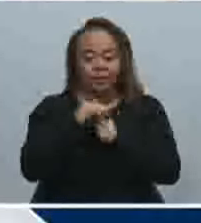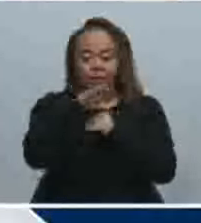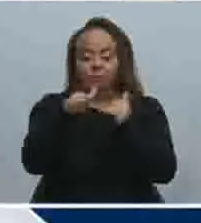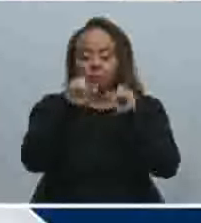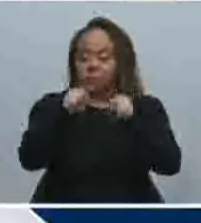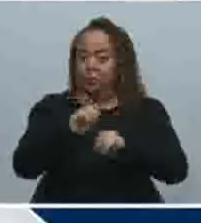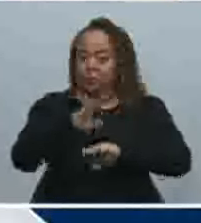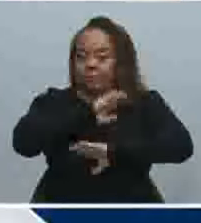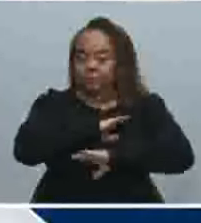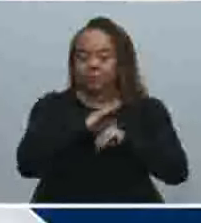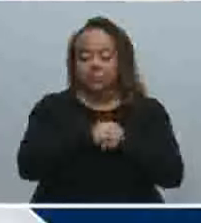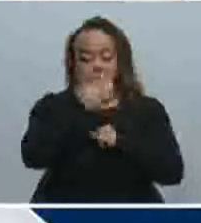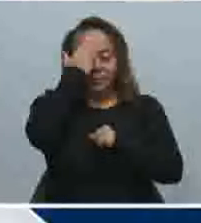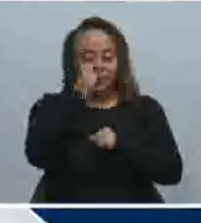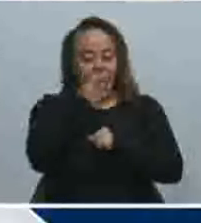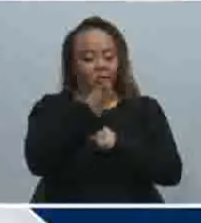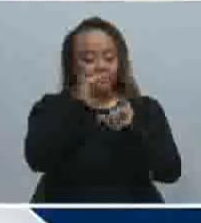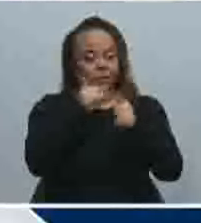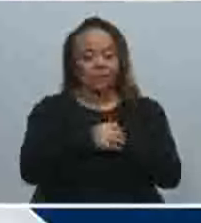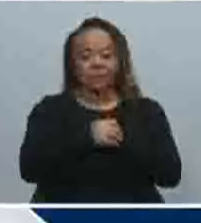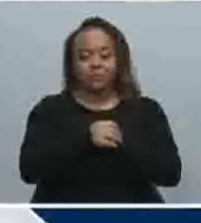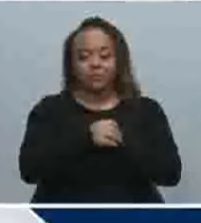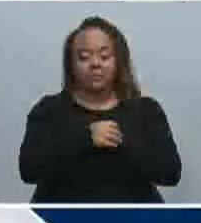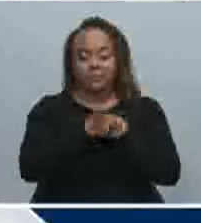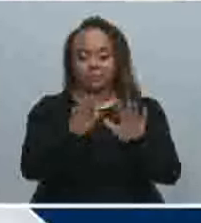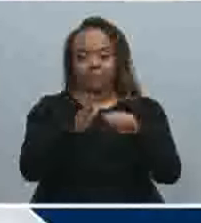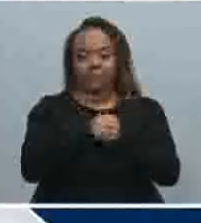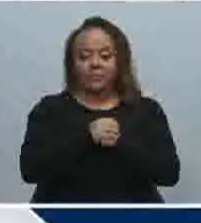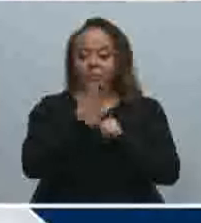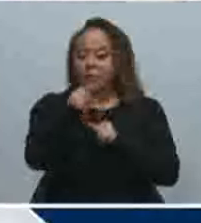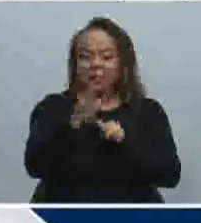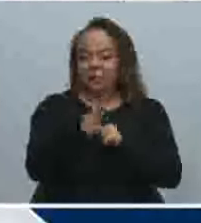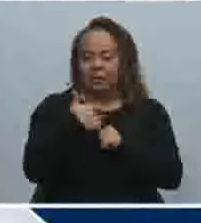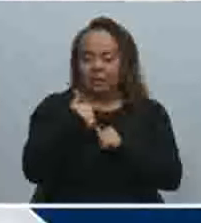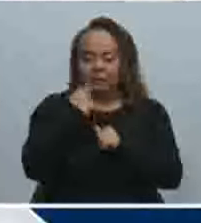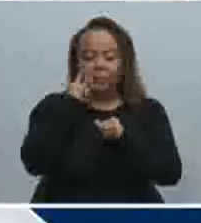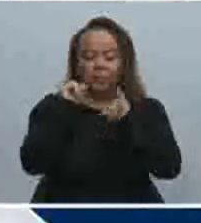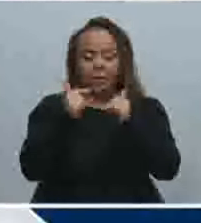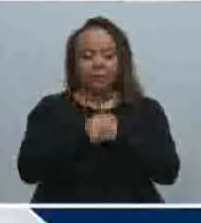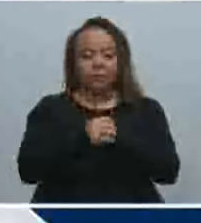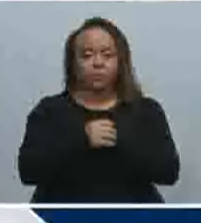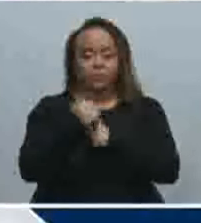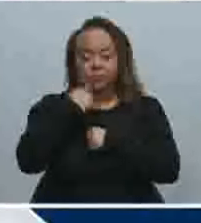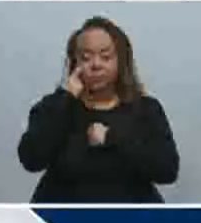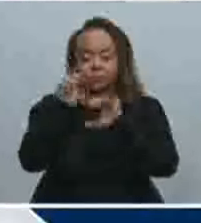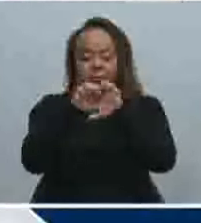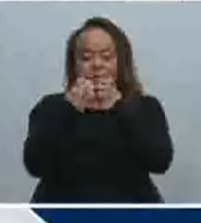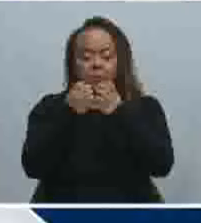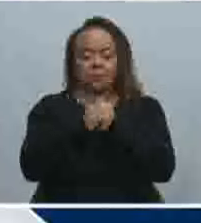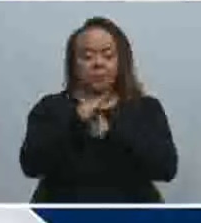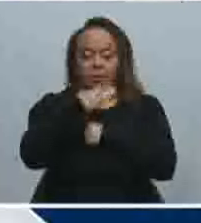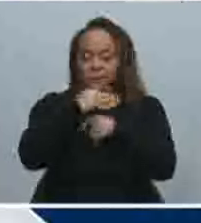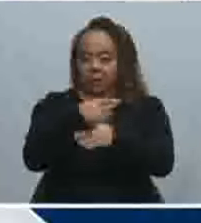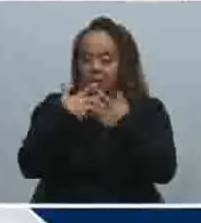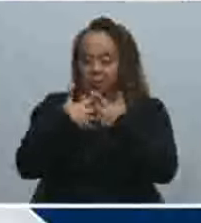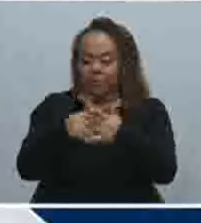satisfacer el Por qué Vas a jugar así qué tenés para jugar porque porque yo he visto equipos que se defienden y lo hacen